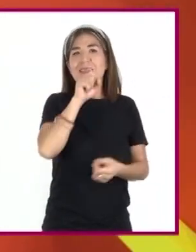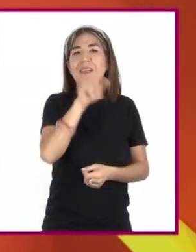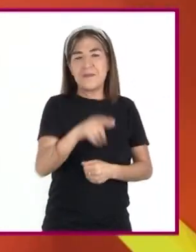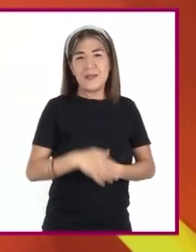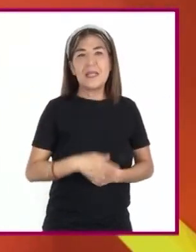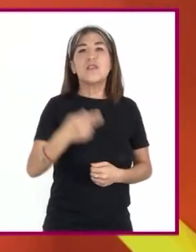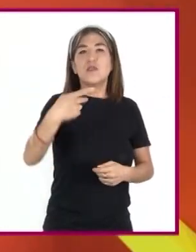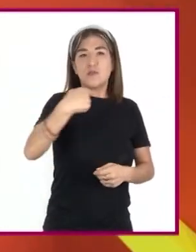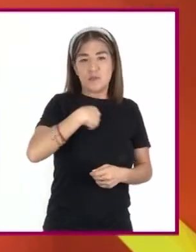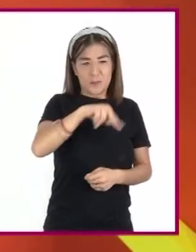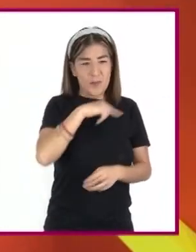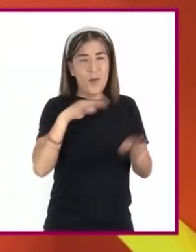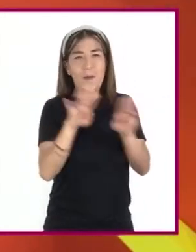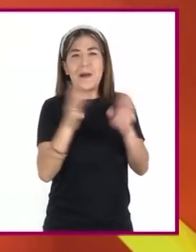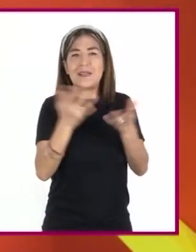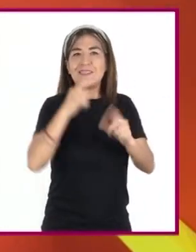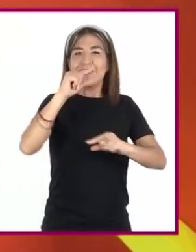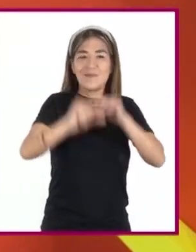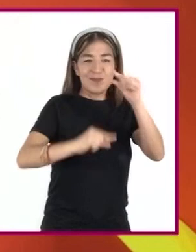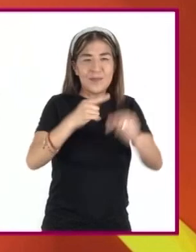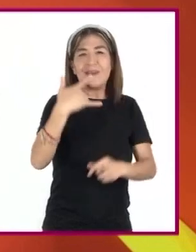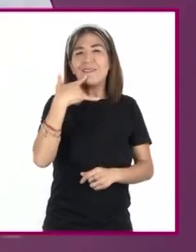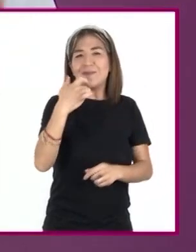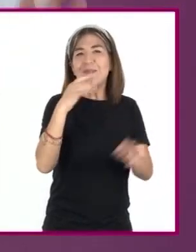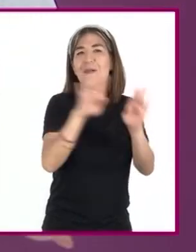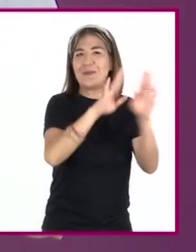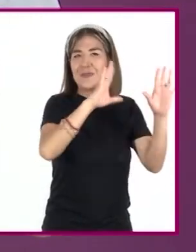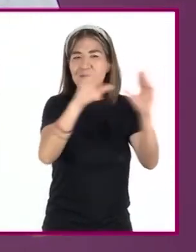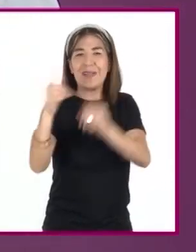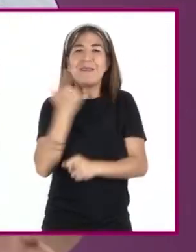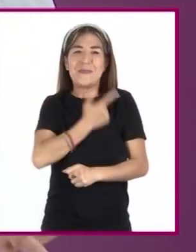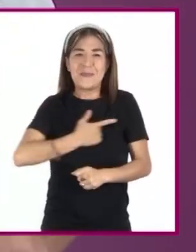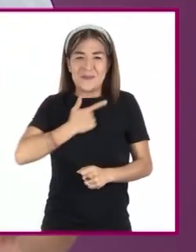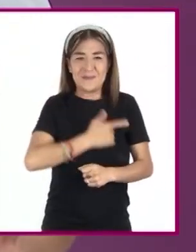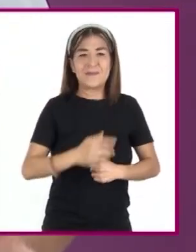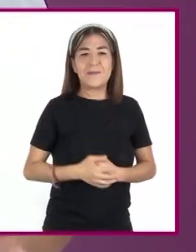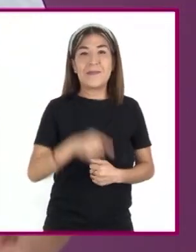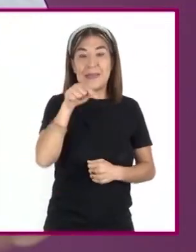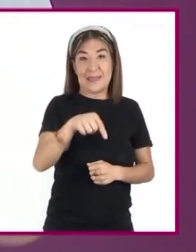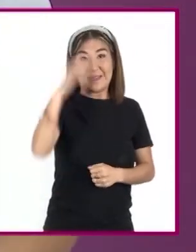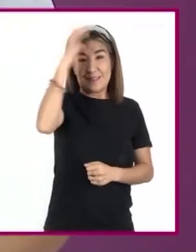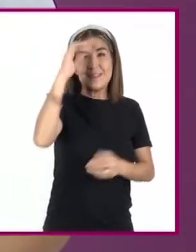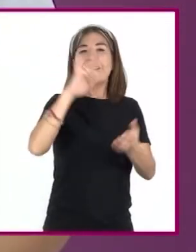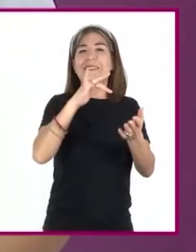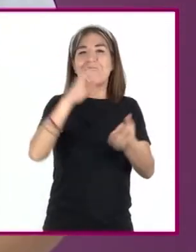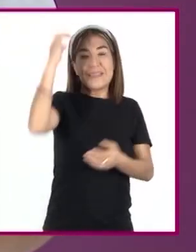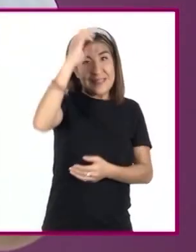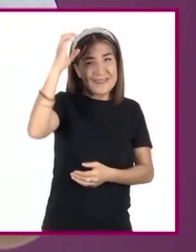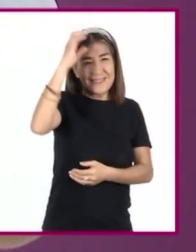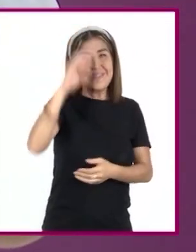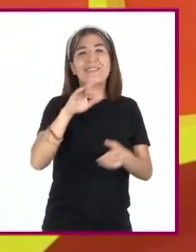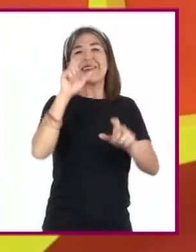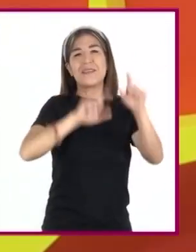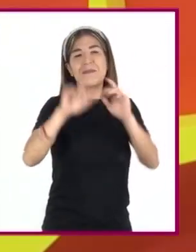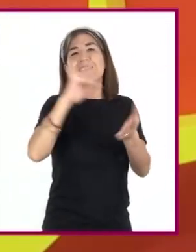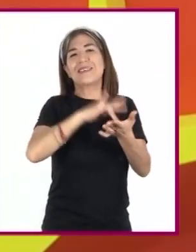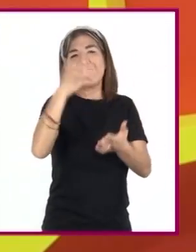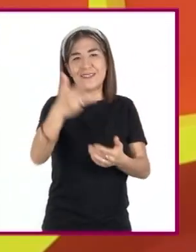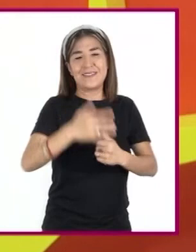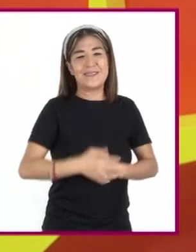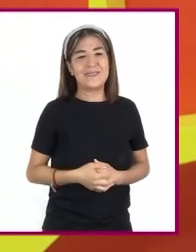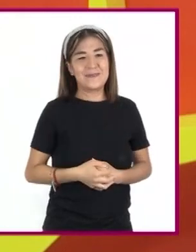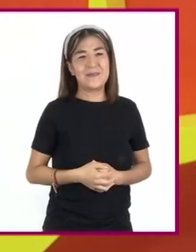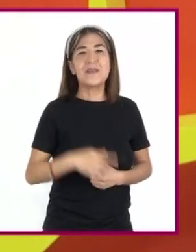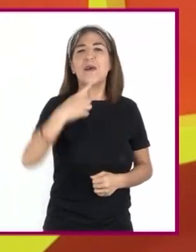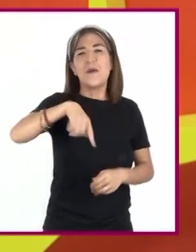a nosotros que día a día lo hacemos con gran gusto. La asignatura de Ciencias Química les da las gracias.